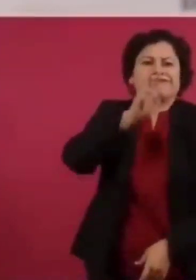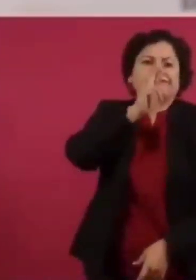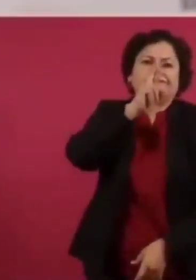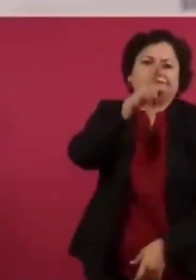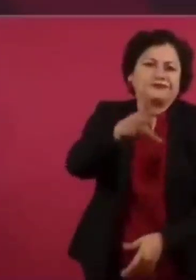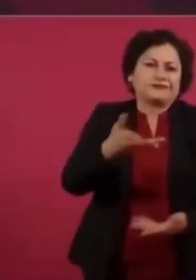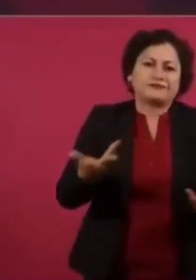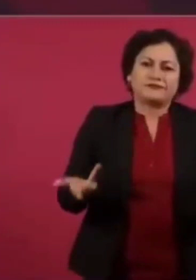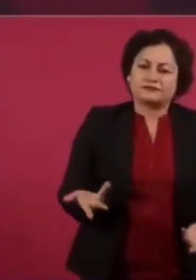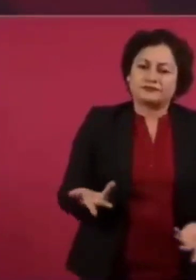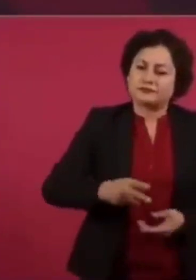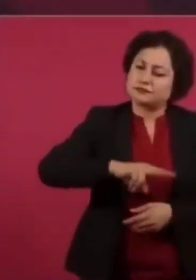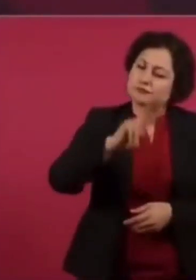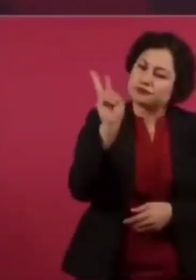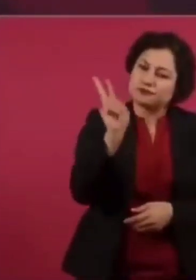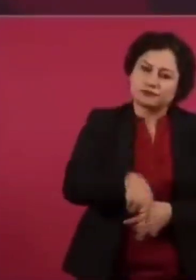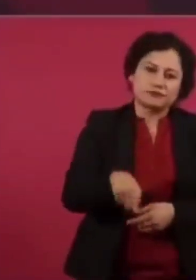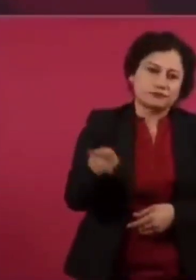Rebasa